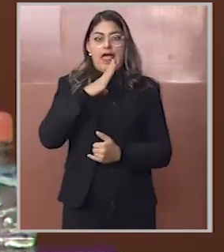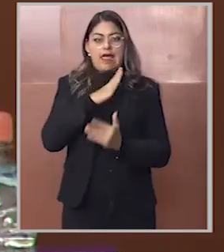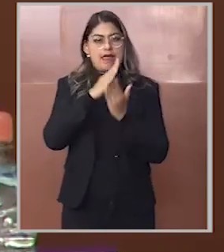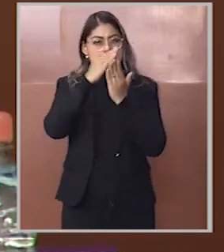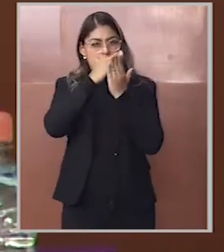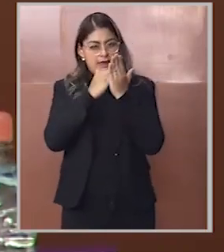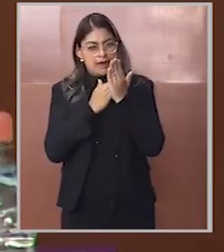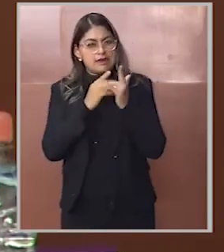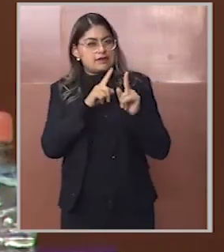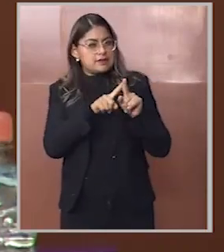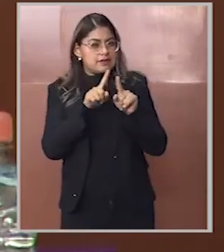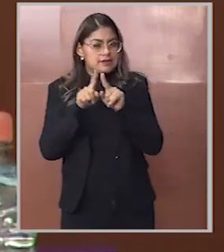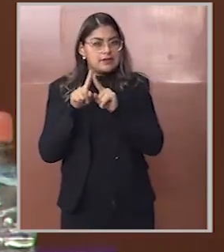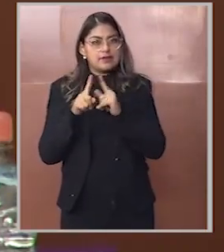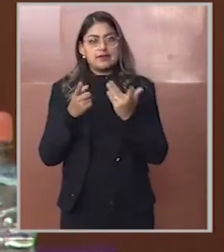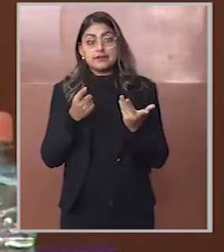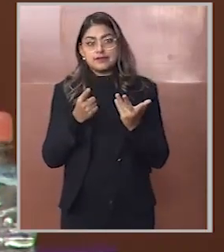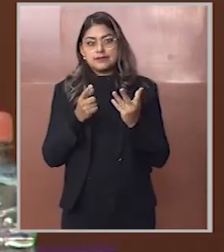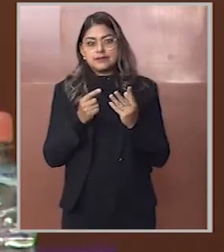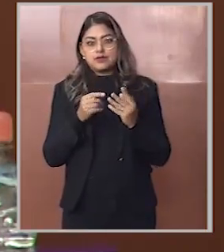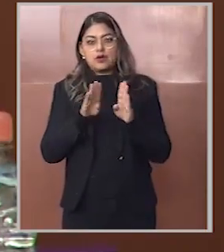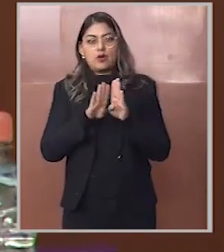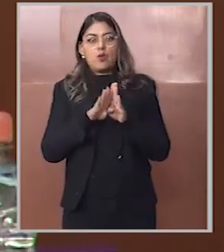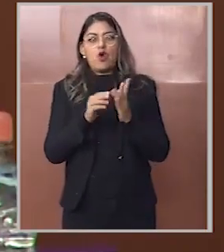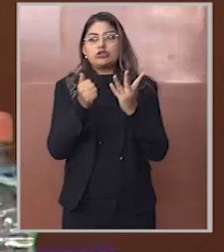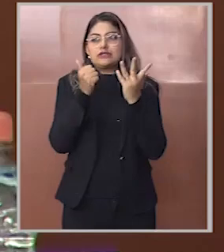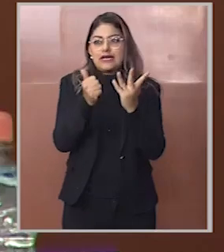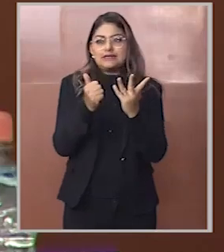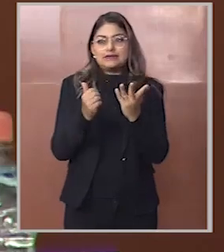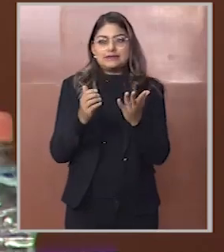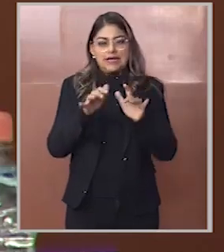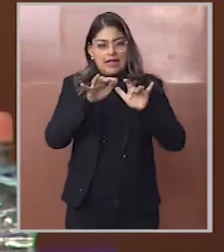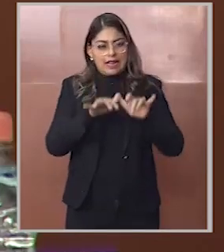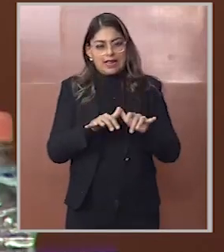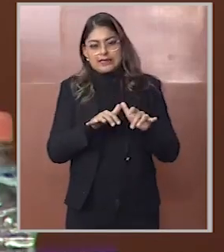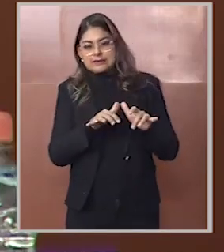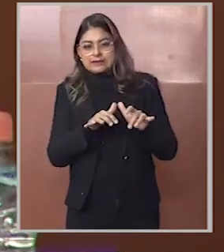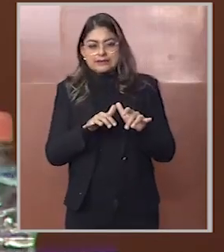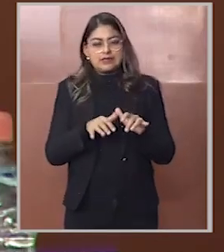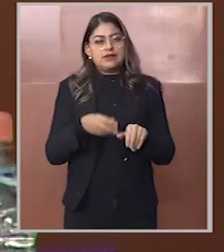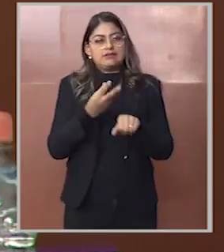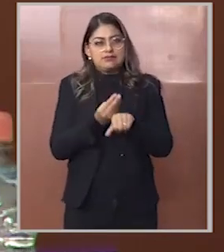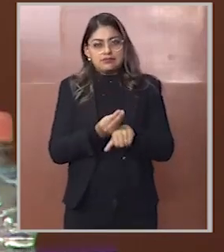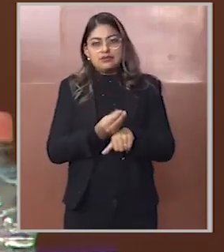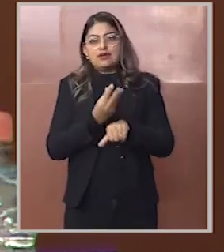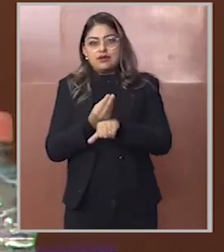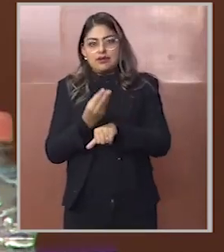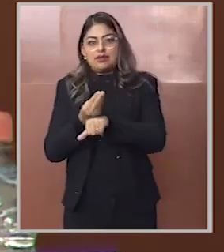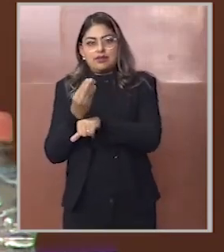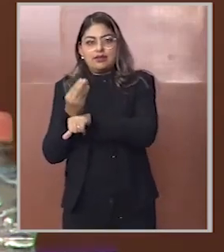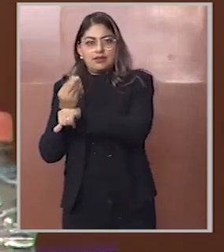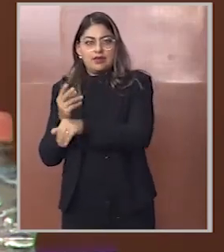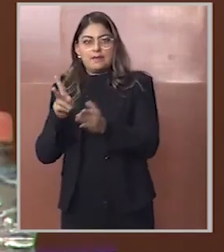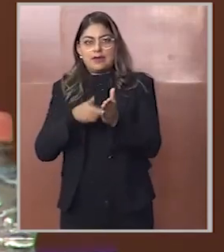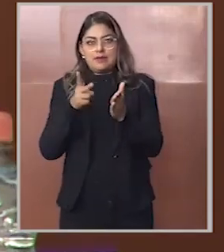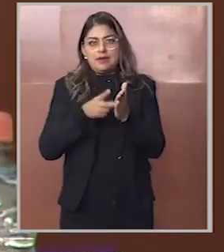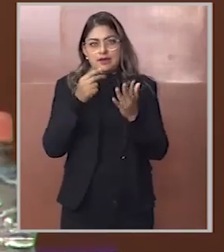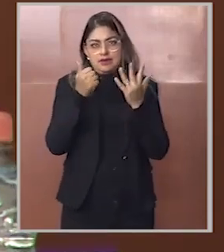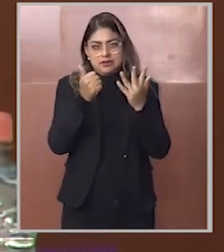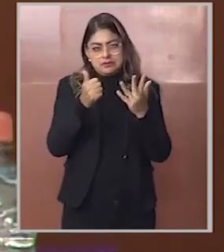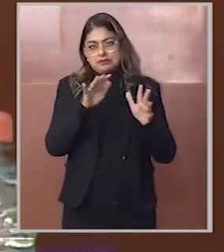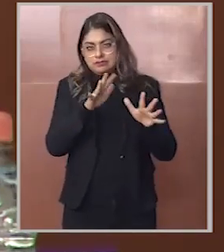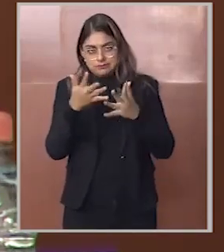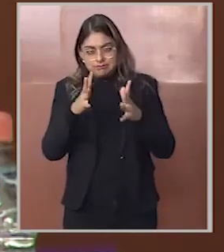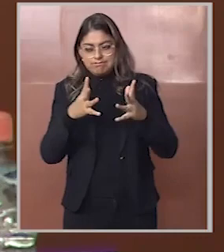no sé seis borradores 10 borradores no que fuimos trabajando eh en colaboración y que bueno los equipos de